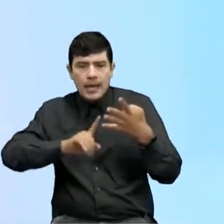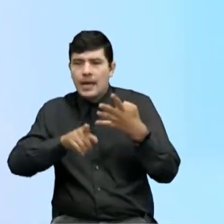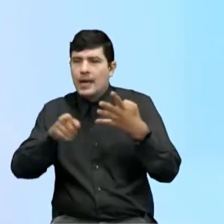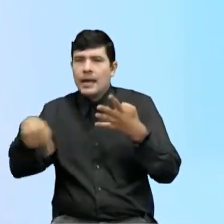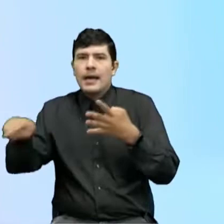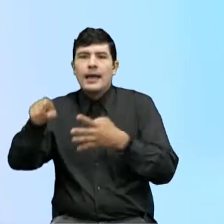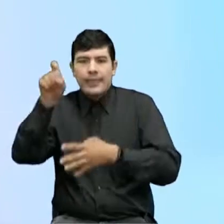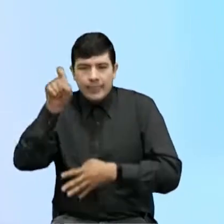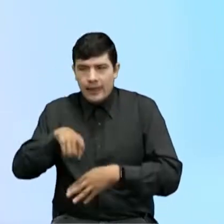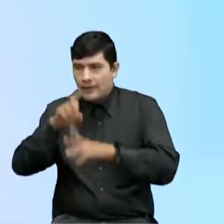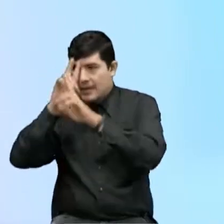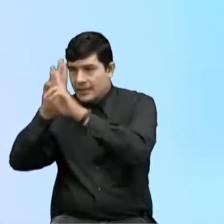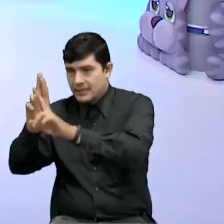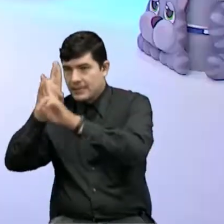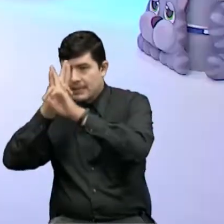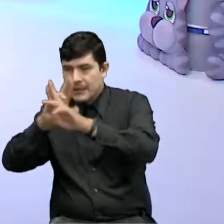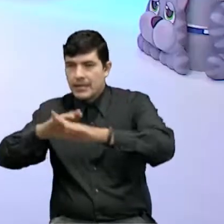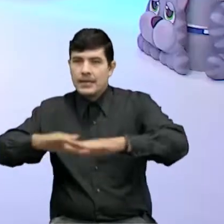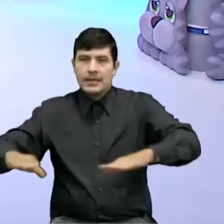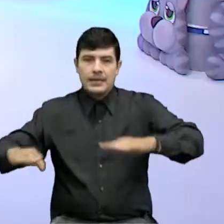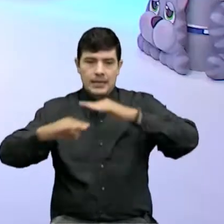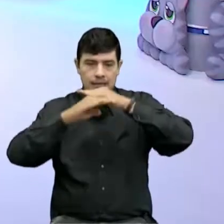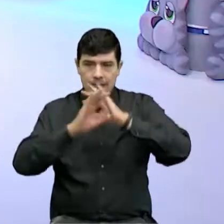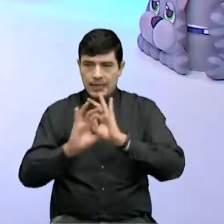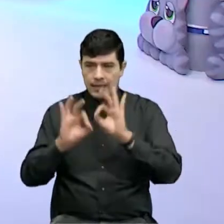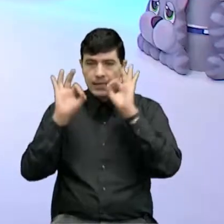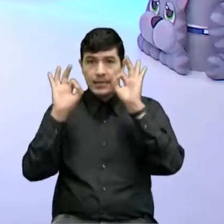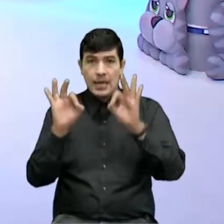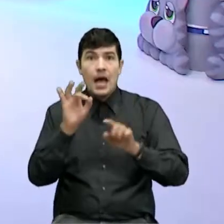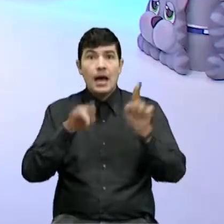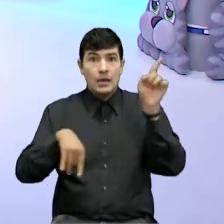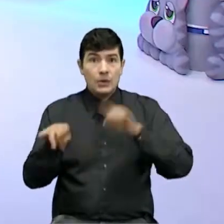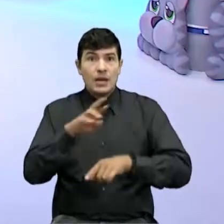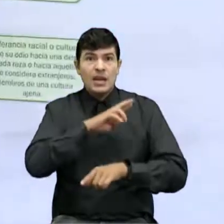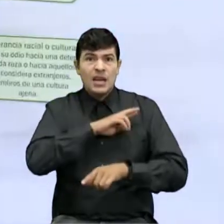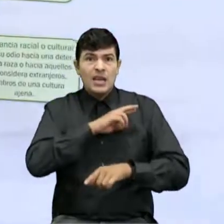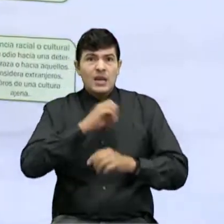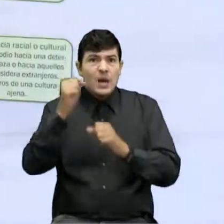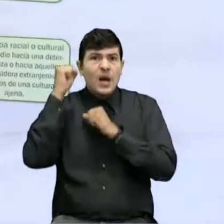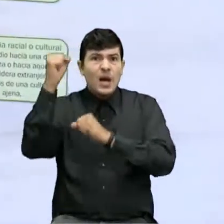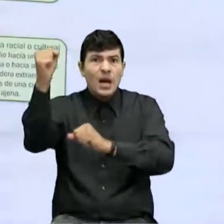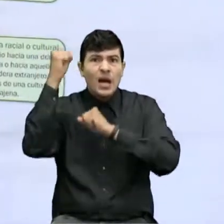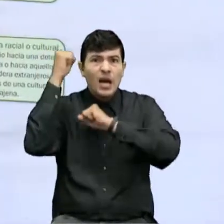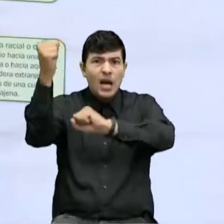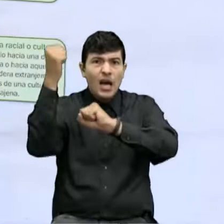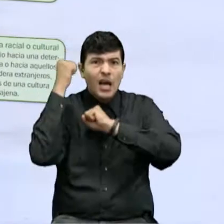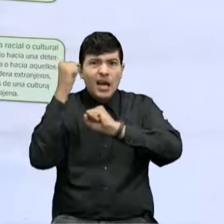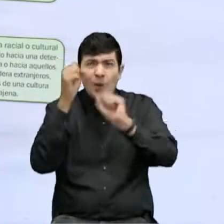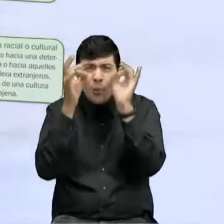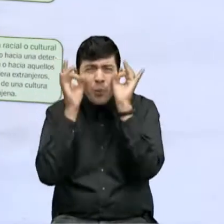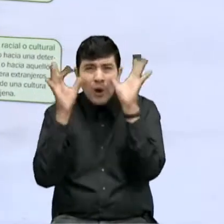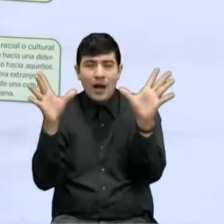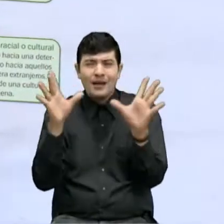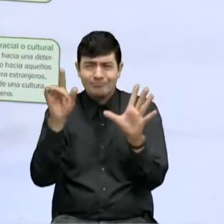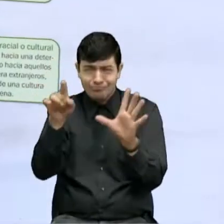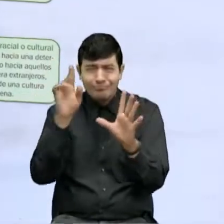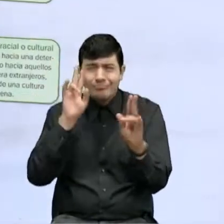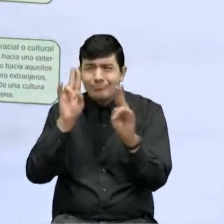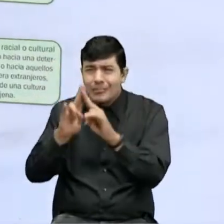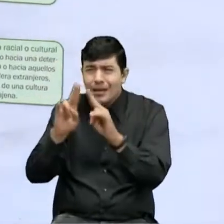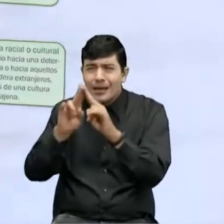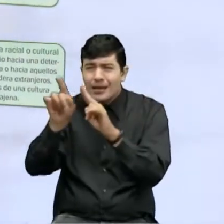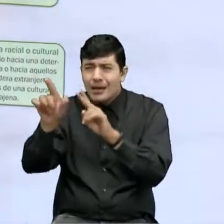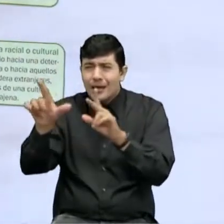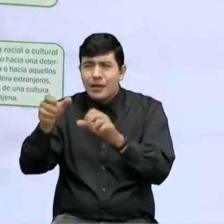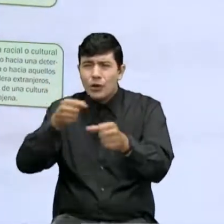otro, así no la comparta. Correcto. Y esto puede llevar al fanatismo extremo, lo que ha sucedido y de pronto hemos visto en noticias de las personas que se